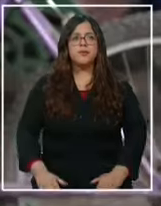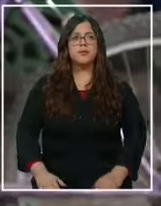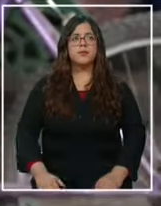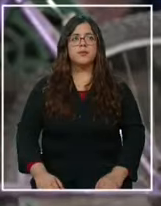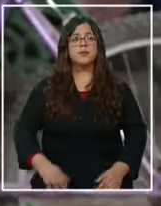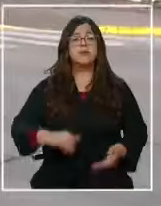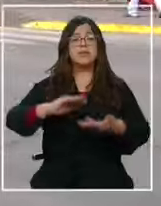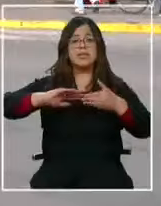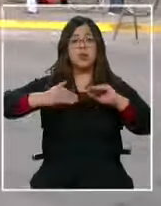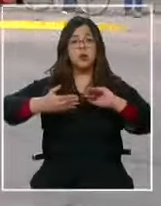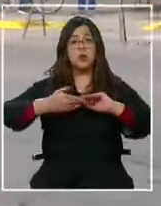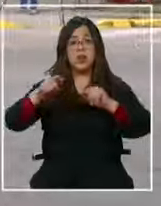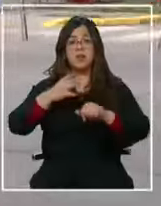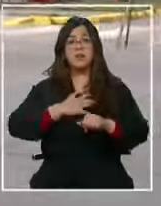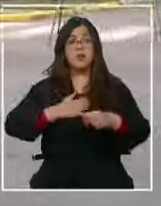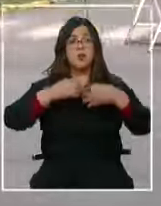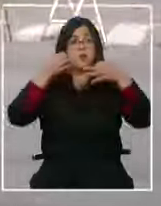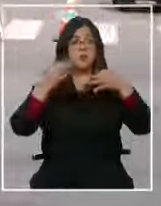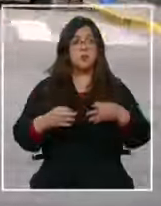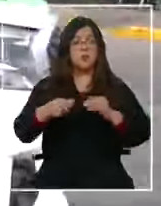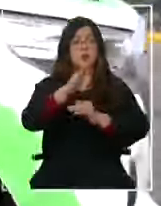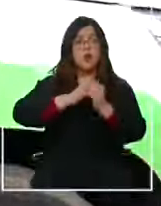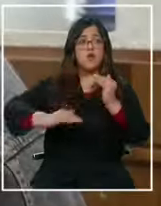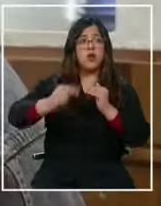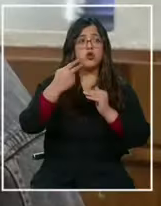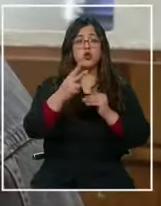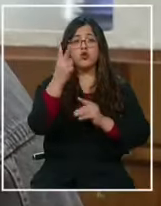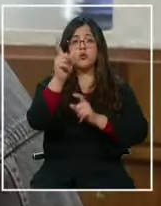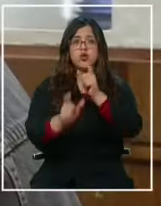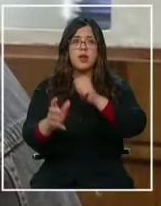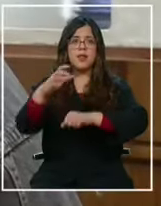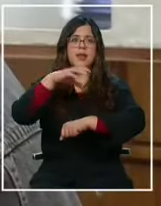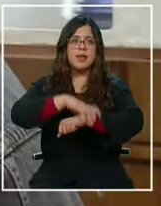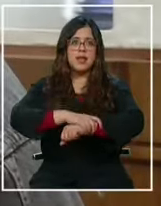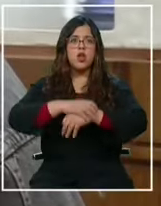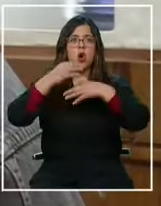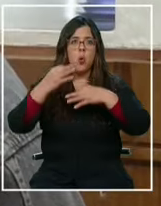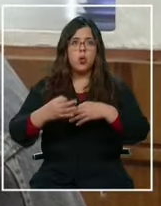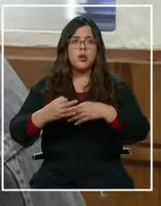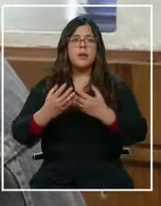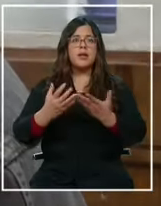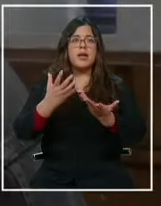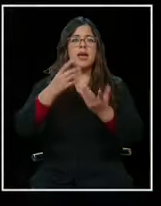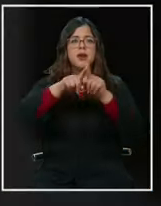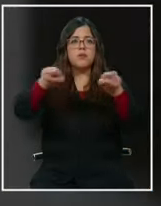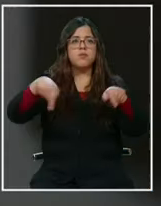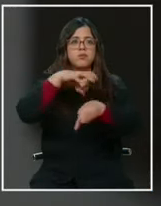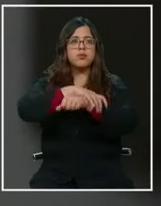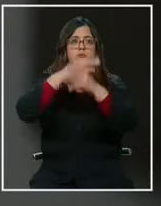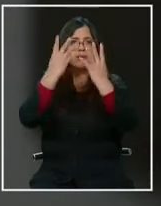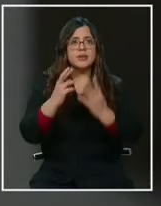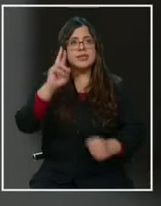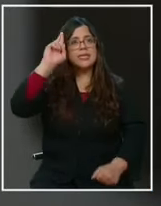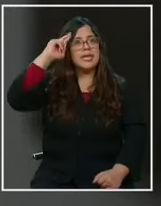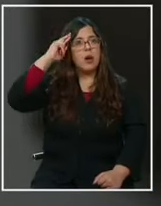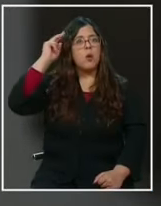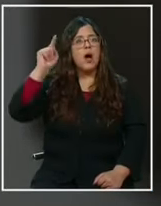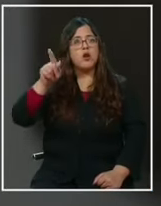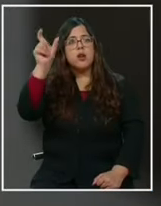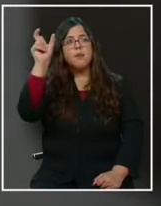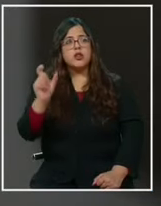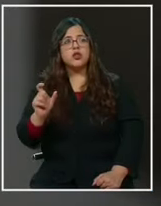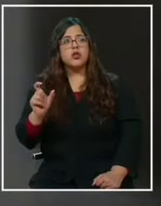Mientras la comunidad aún teme por la seguridad de sus barrios, los dos detenidos se mantienen en una comisaría de Rancagua. A ese lugar llegó un